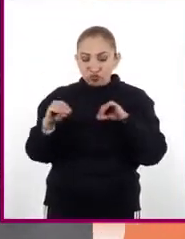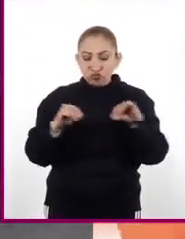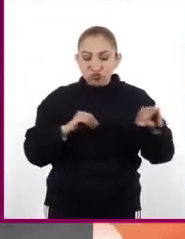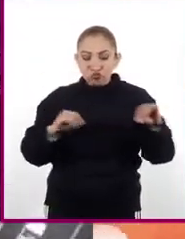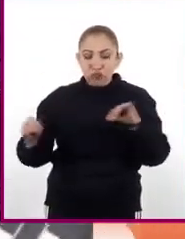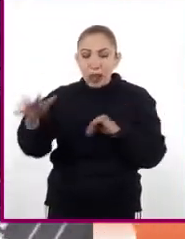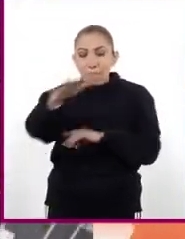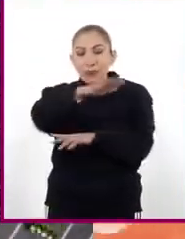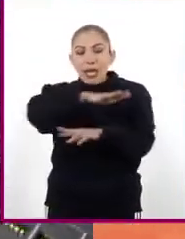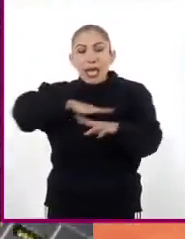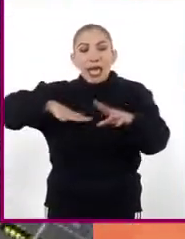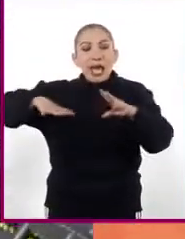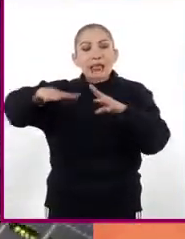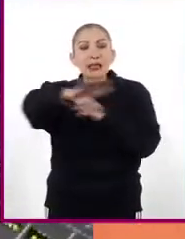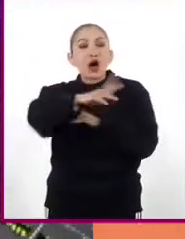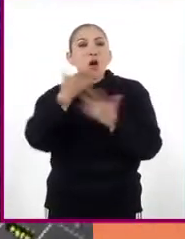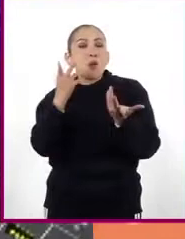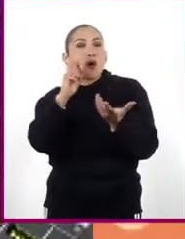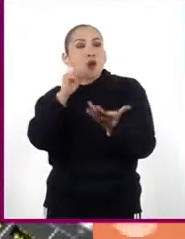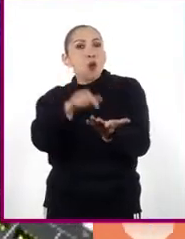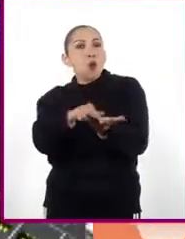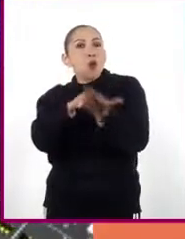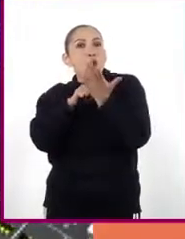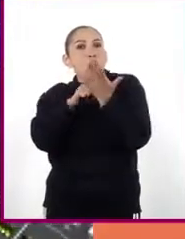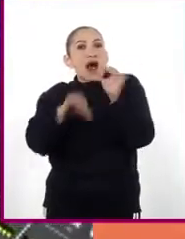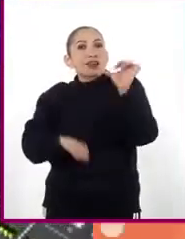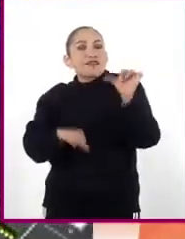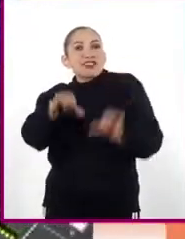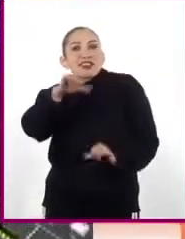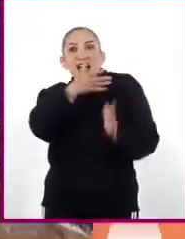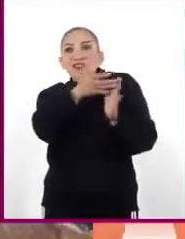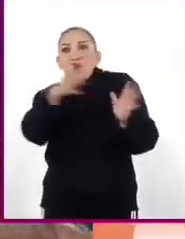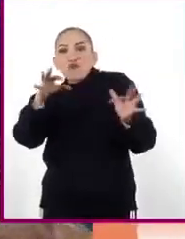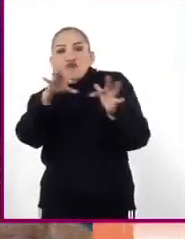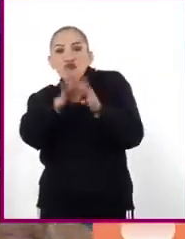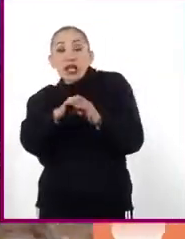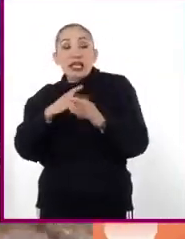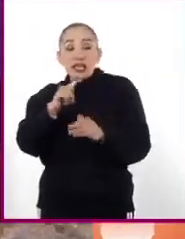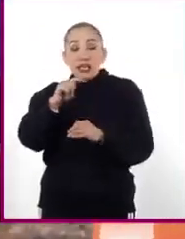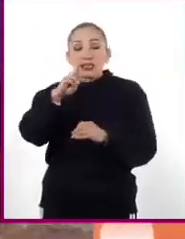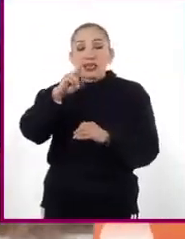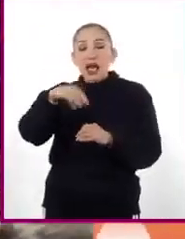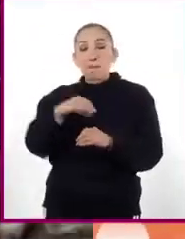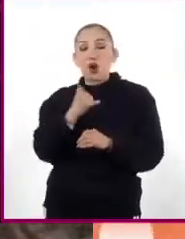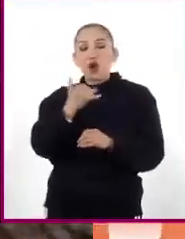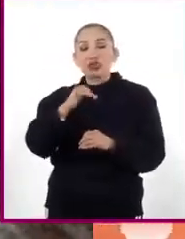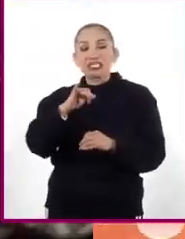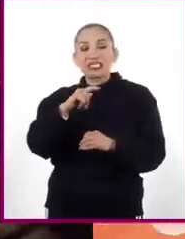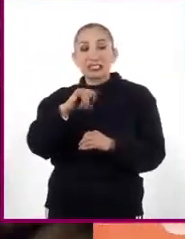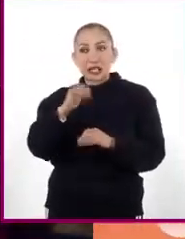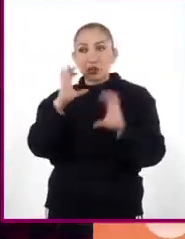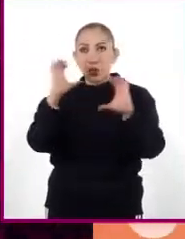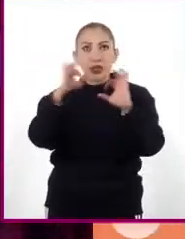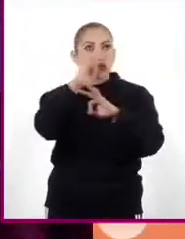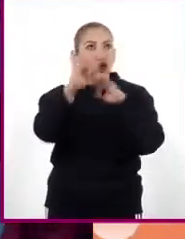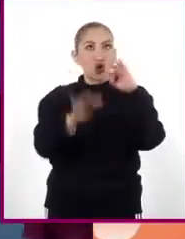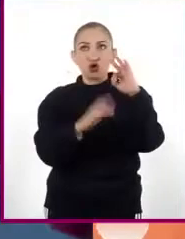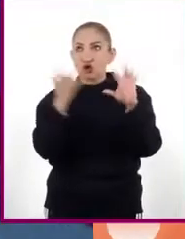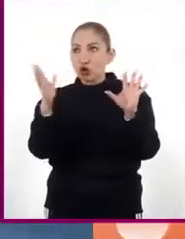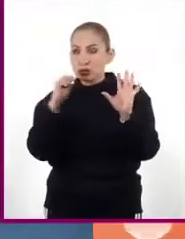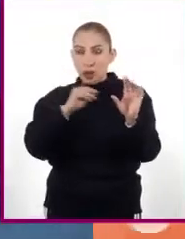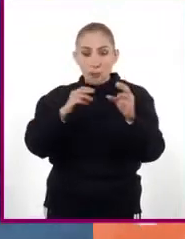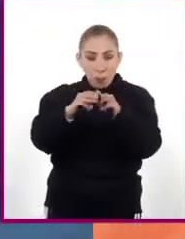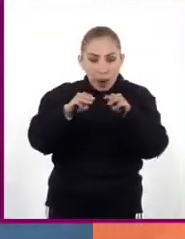sonora y musical que aporta cierto dramatismo a las acciones de la obra, y los tramoyistas, personas que cuidan que todos los recursos